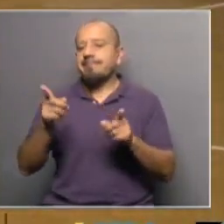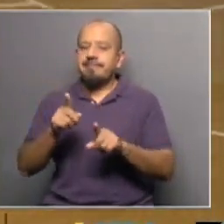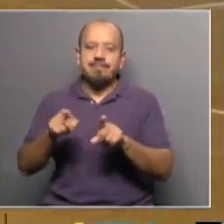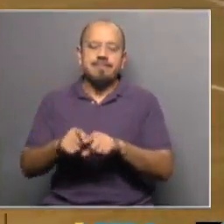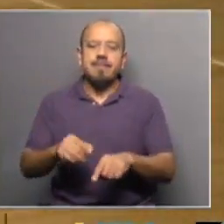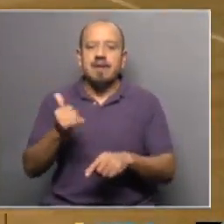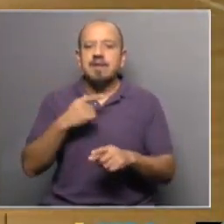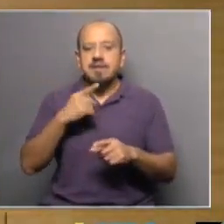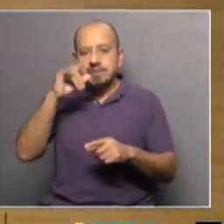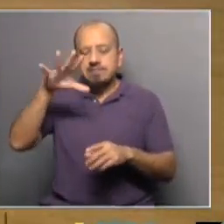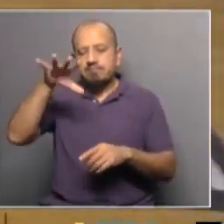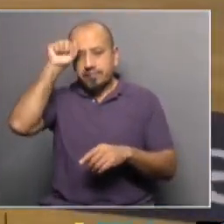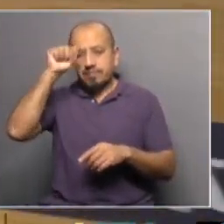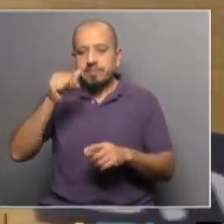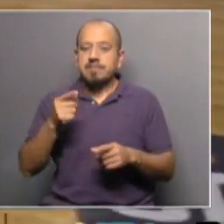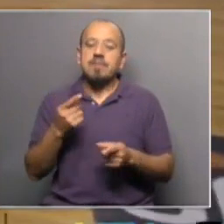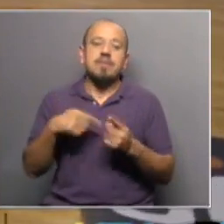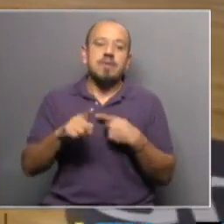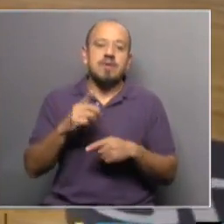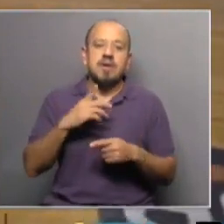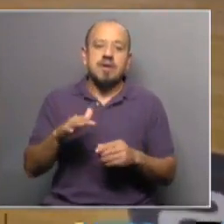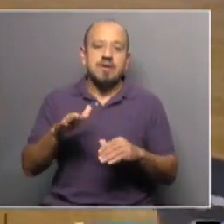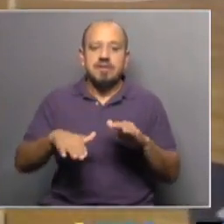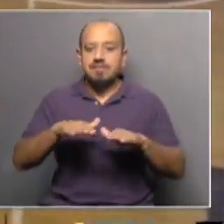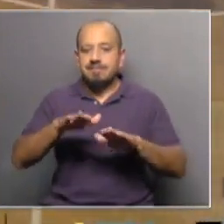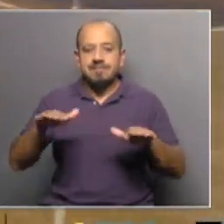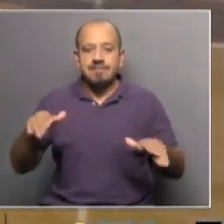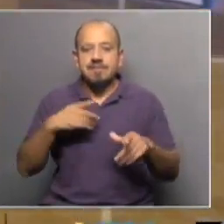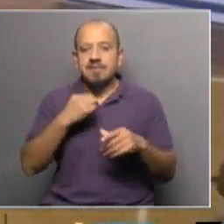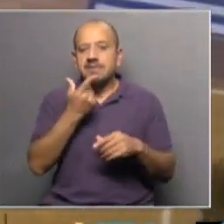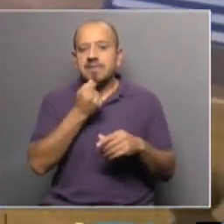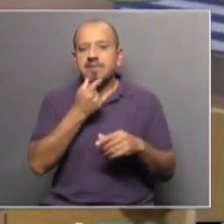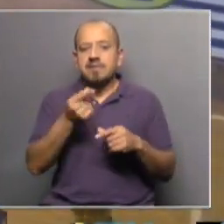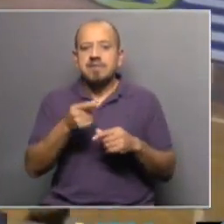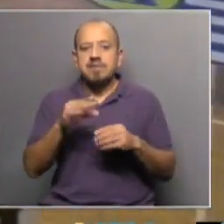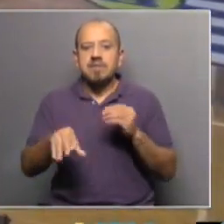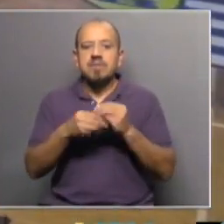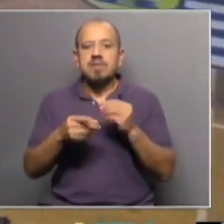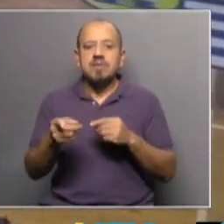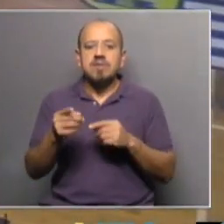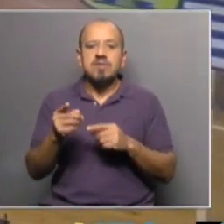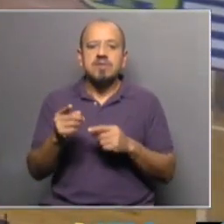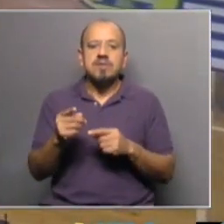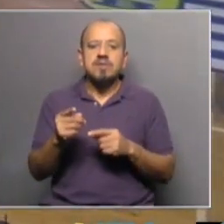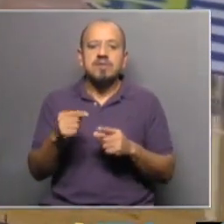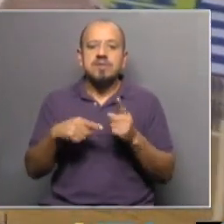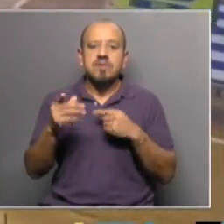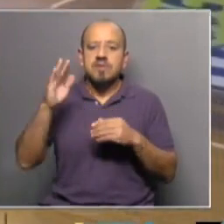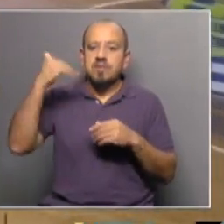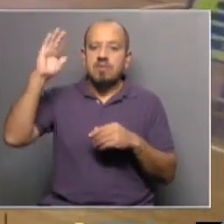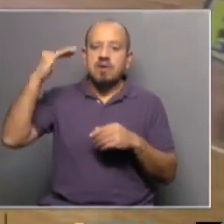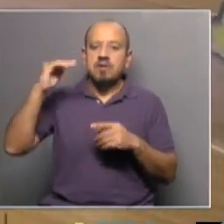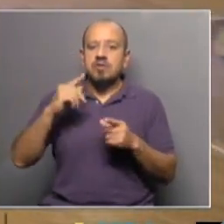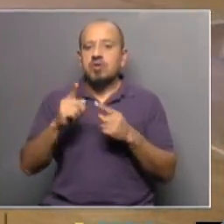cuestiones que ya las agarrás y al niño es mucho más fácil incorporar algunos movimientos que a un adulto que ya viene